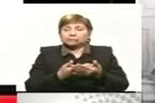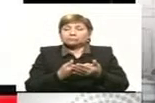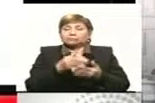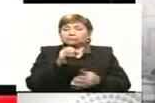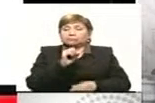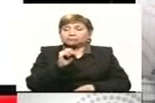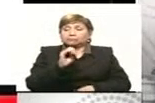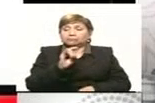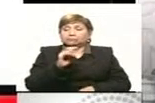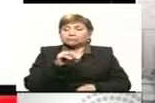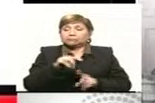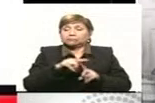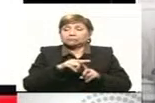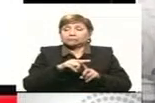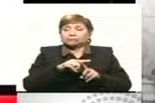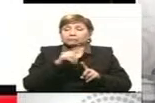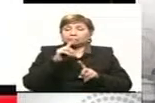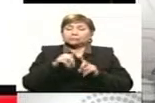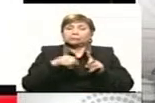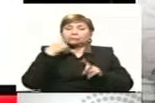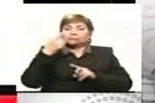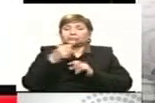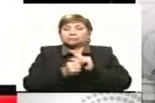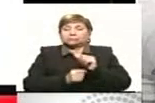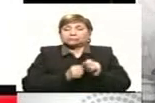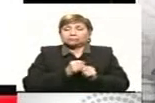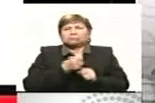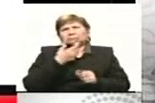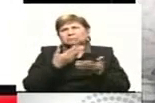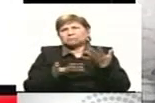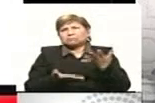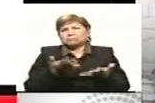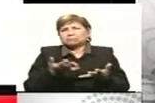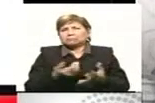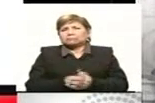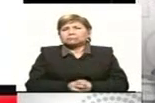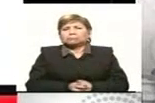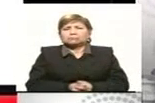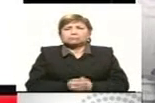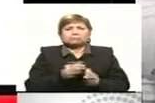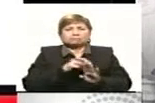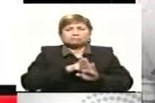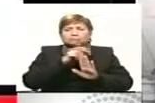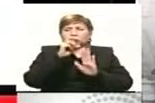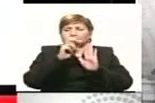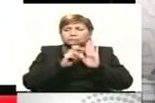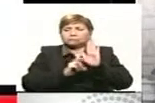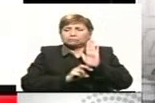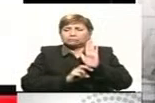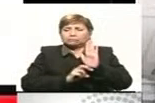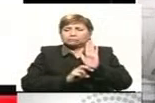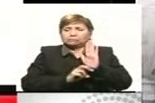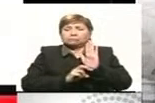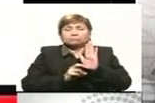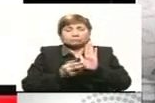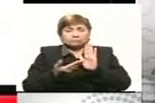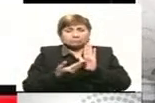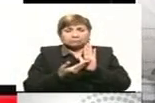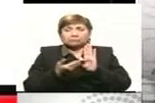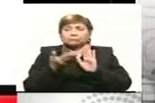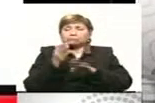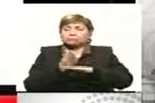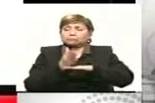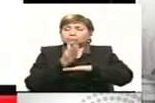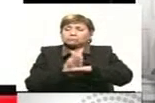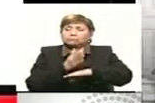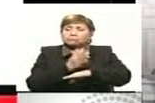en la SUNAT para el próximo año es un gran proyecto, digamos, si se quiere, un proyecto importante de